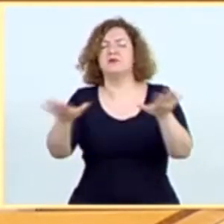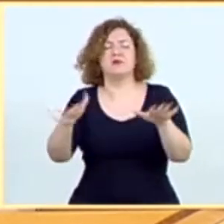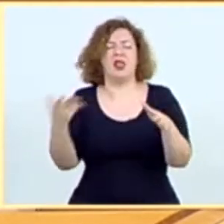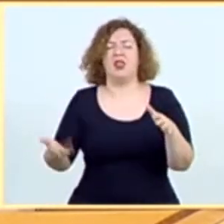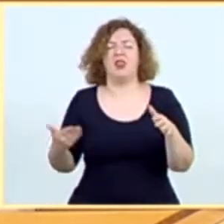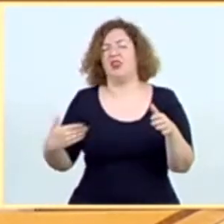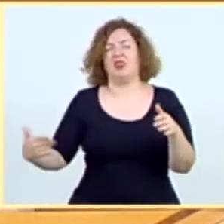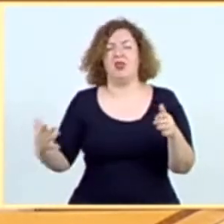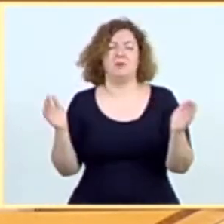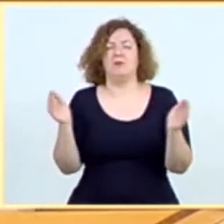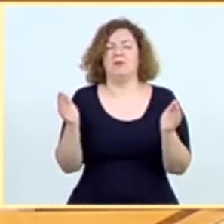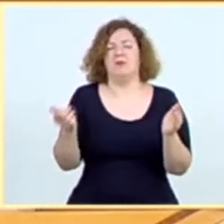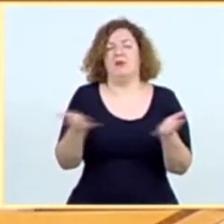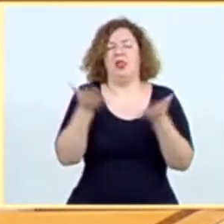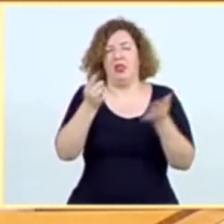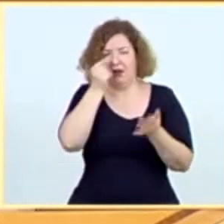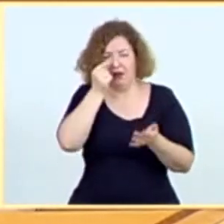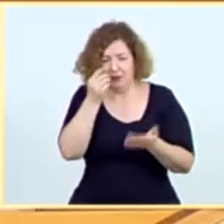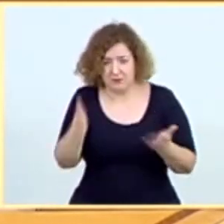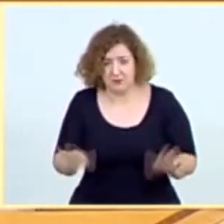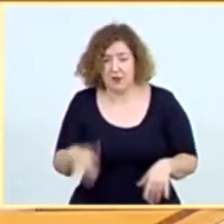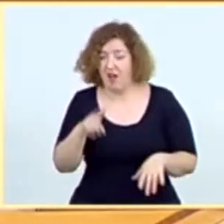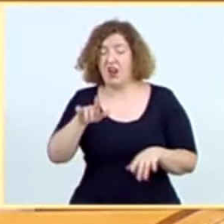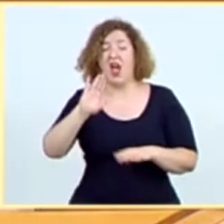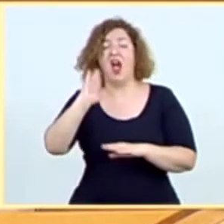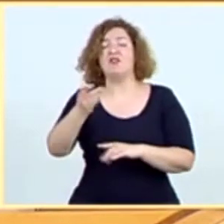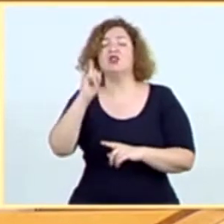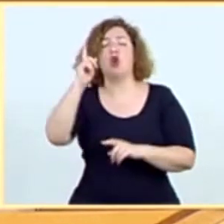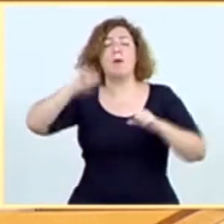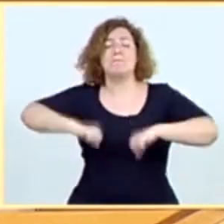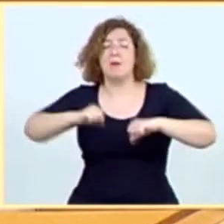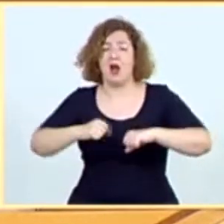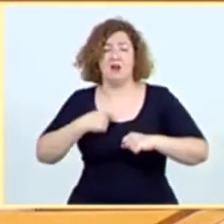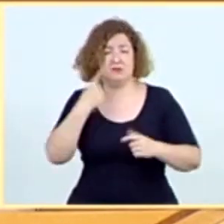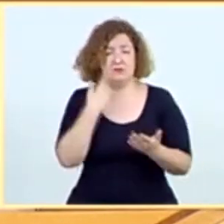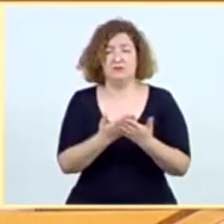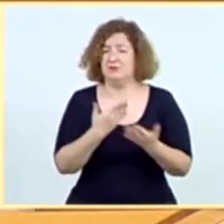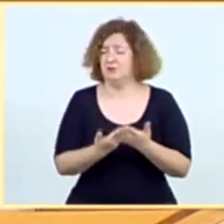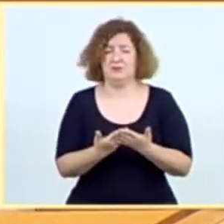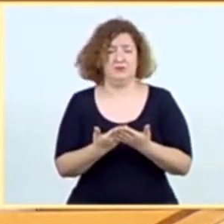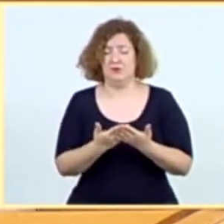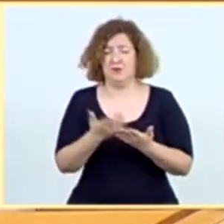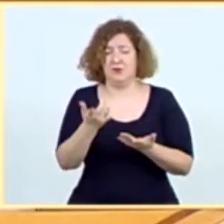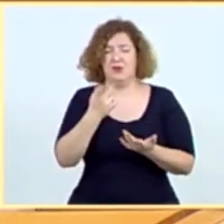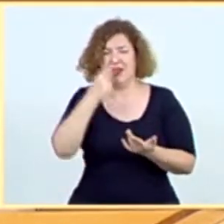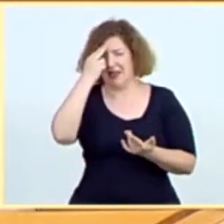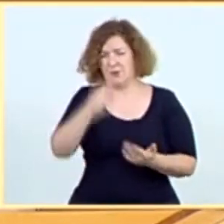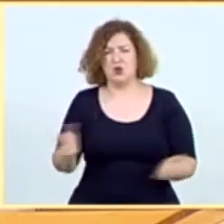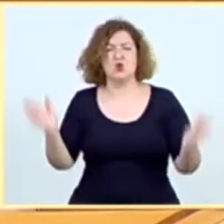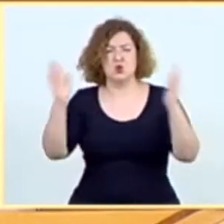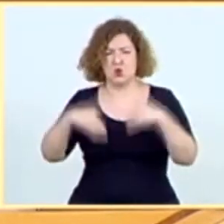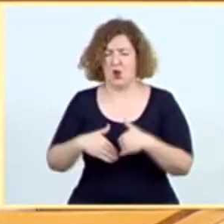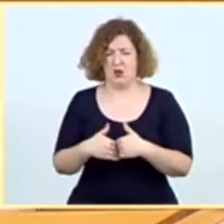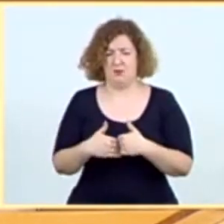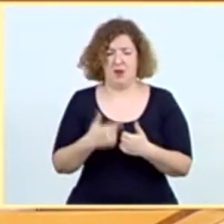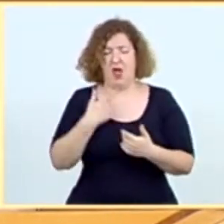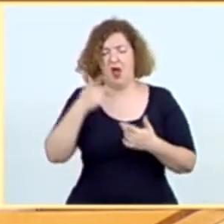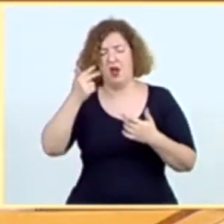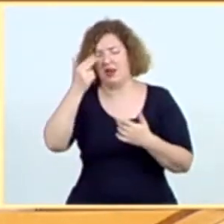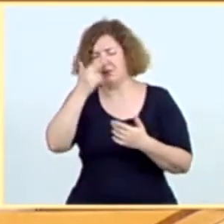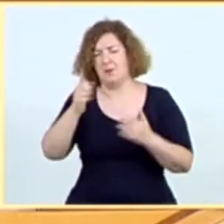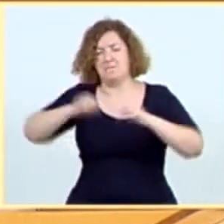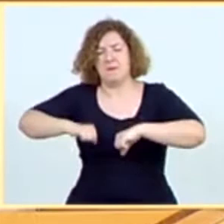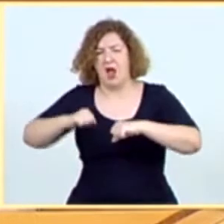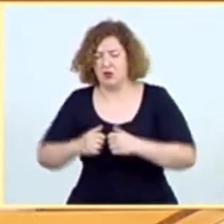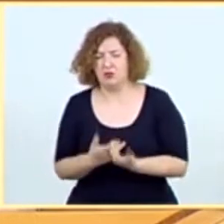decisiones inmorales al afirmar que solo iba a afectar a los ancianos, evidenciando así el poco o nulo respeto que sentían hacia nuestros mayores.